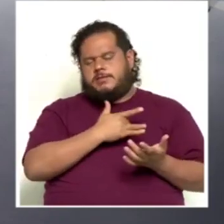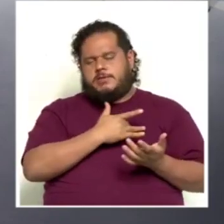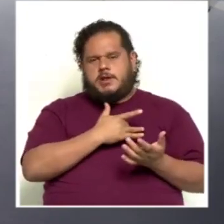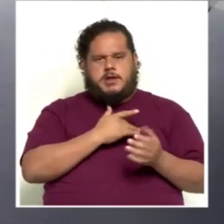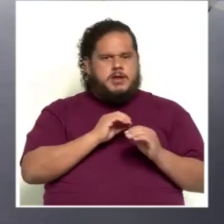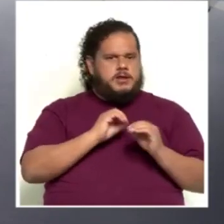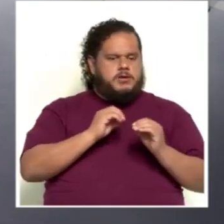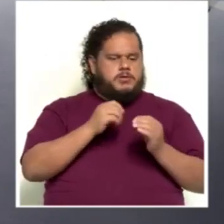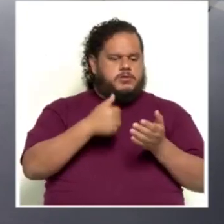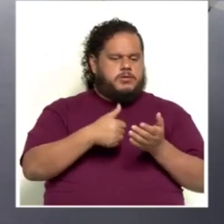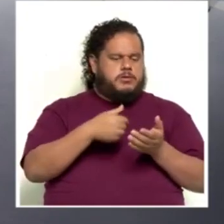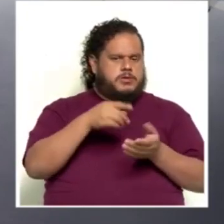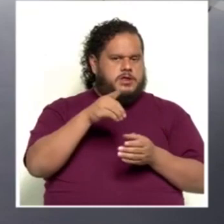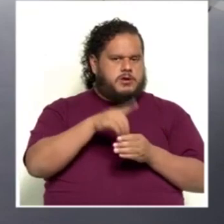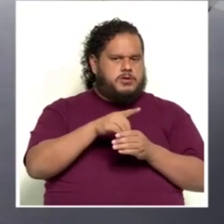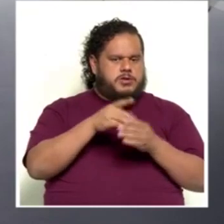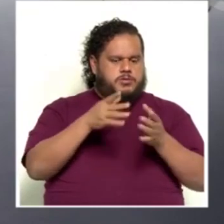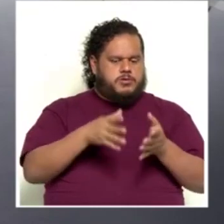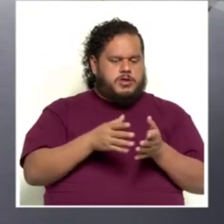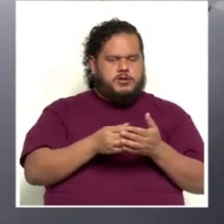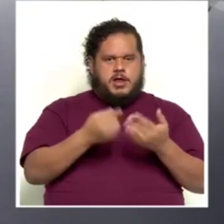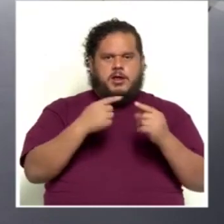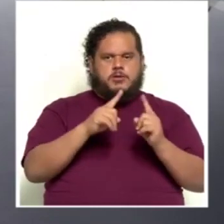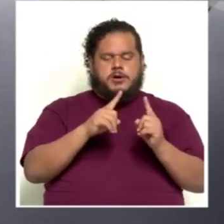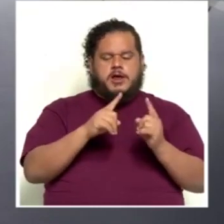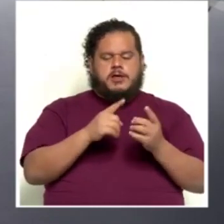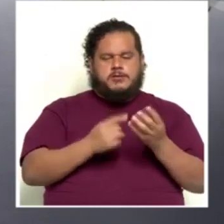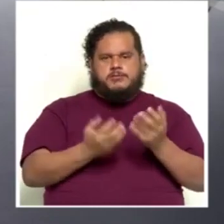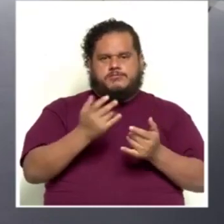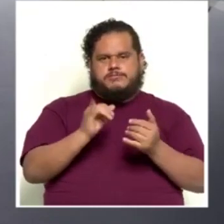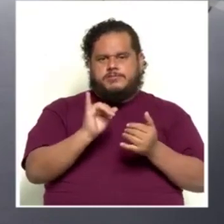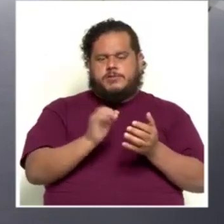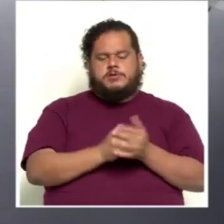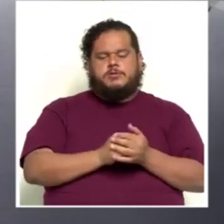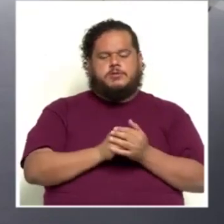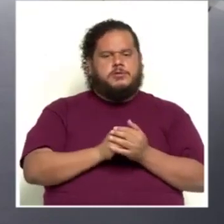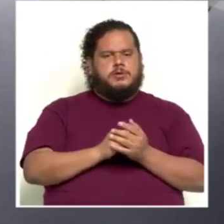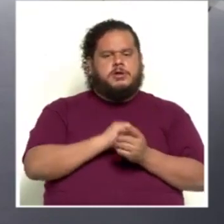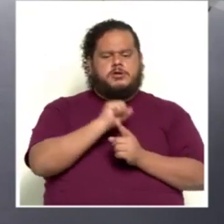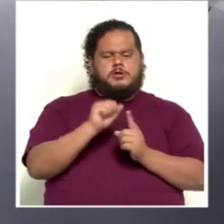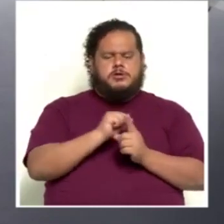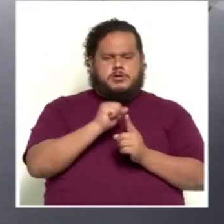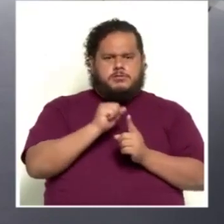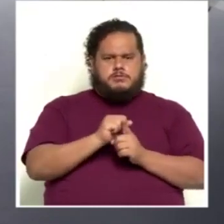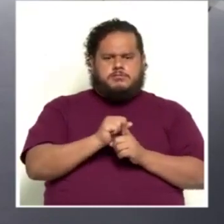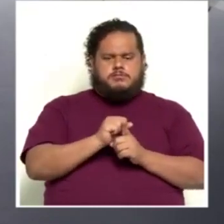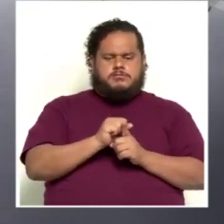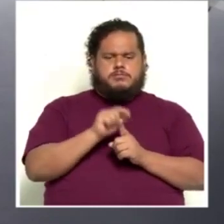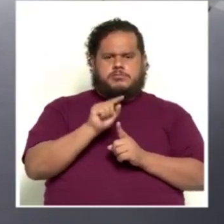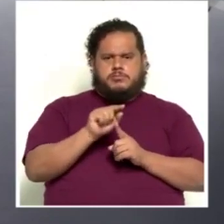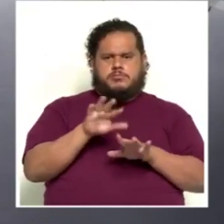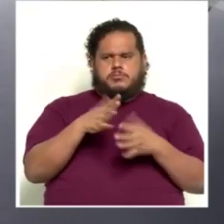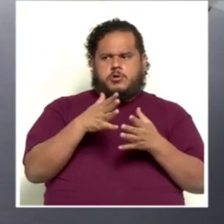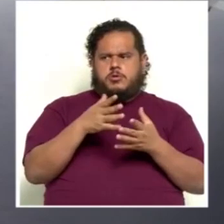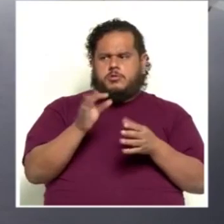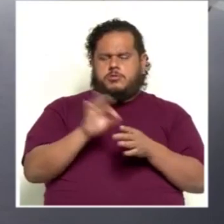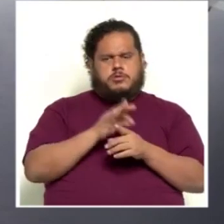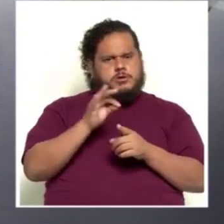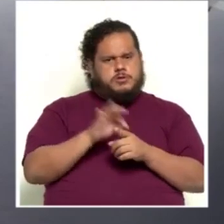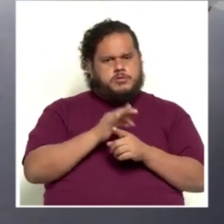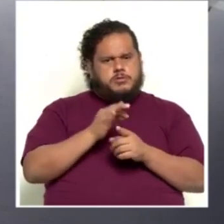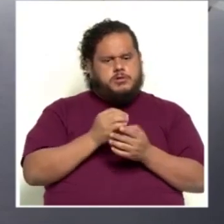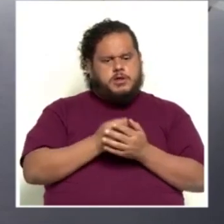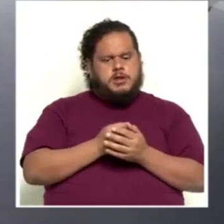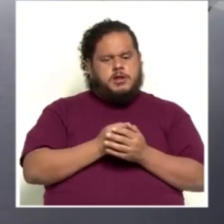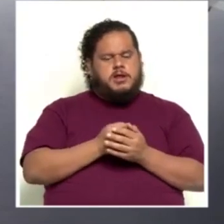Ninguno de los candidatos ha logrado encender eso. Sociológicamente, eso, ¿cómo podría funcionar,